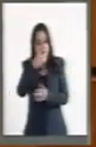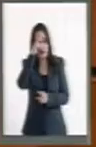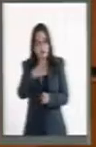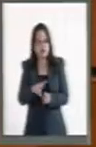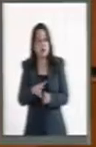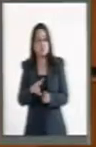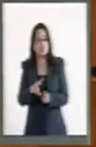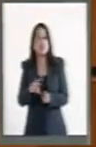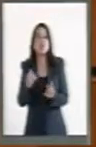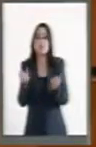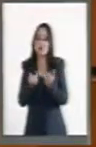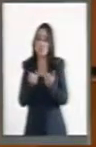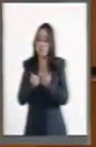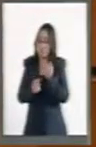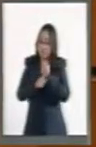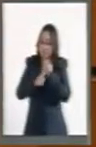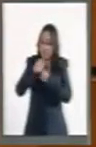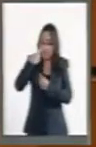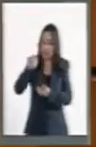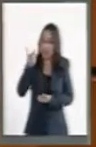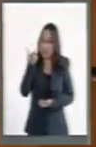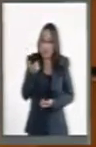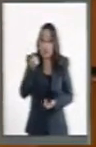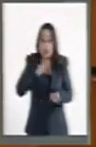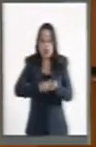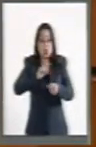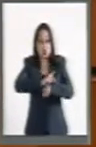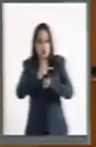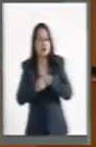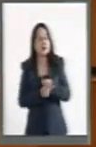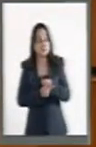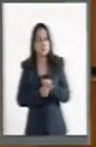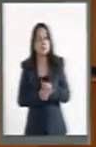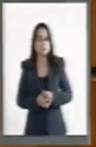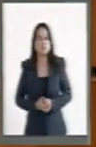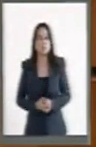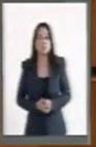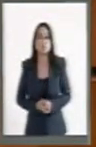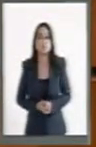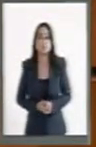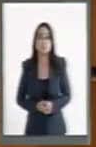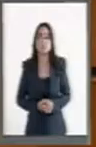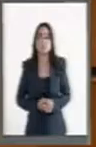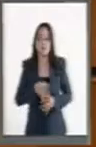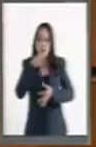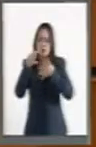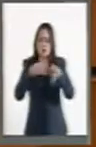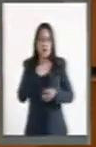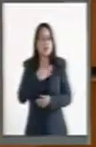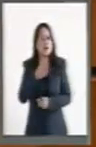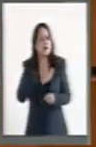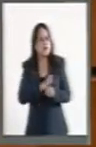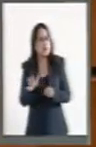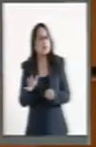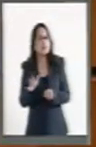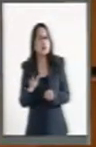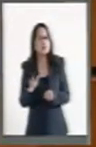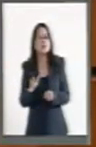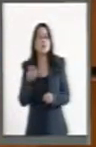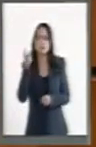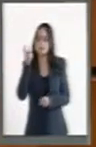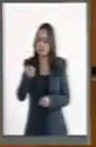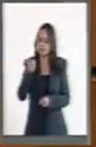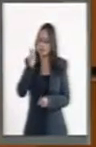sino también a las finanzas públicas de nuestro país. La buena noticia es que es